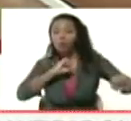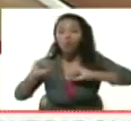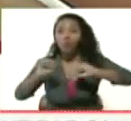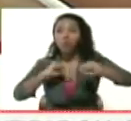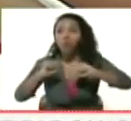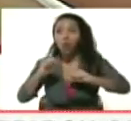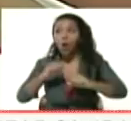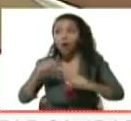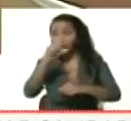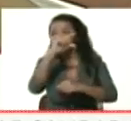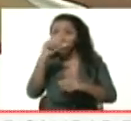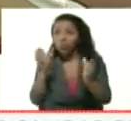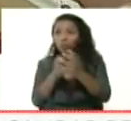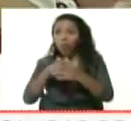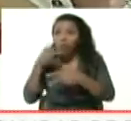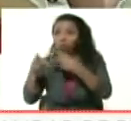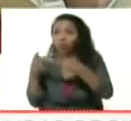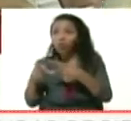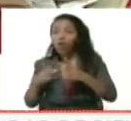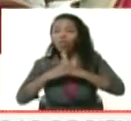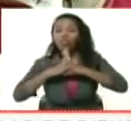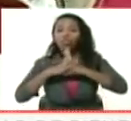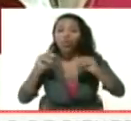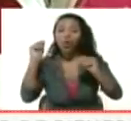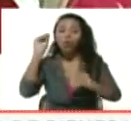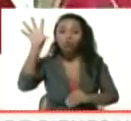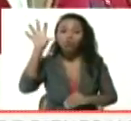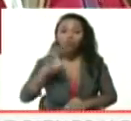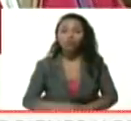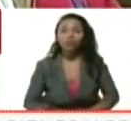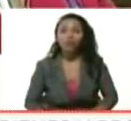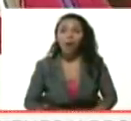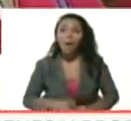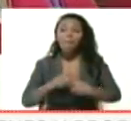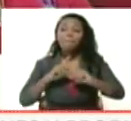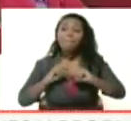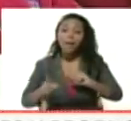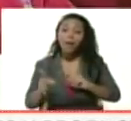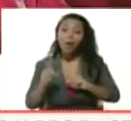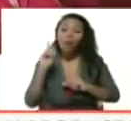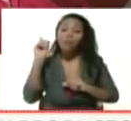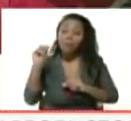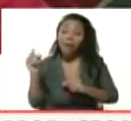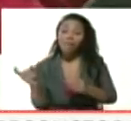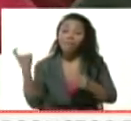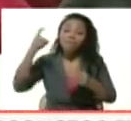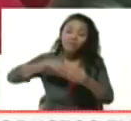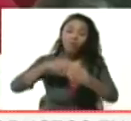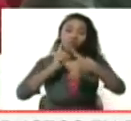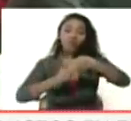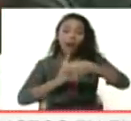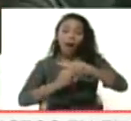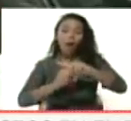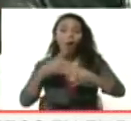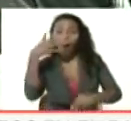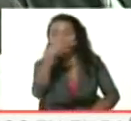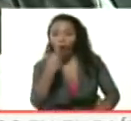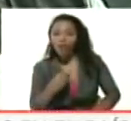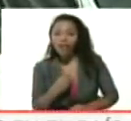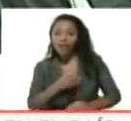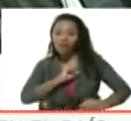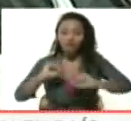movilizadores del partido, de todo el país. Pero ahí se incorporaron los jóvenes también, los movilizadores de la